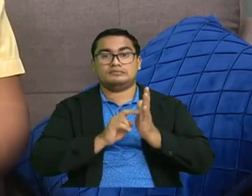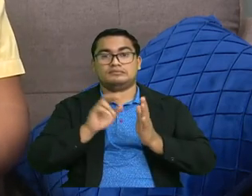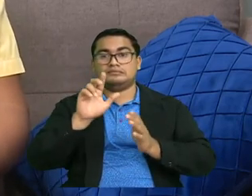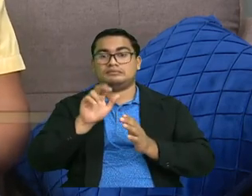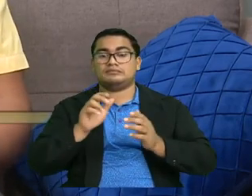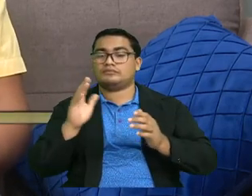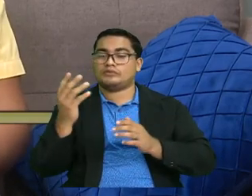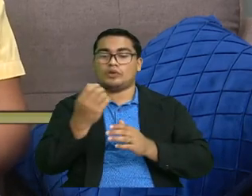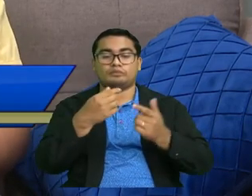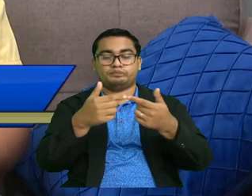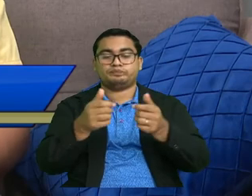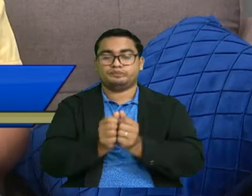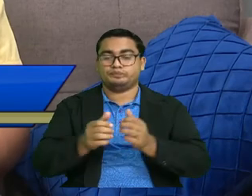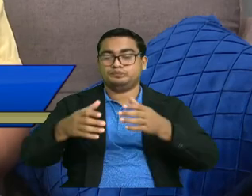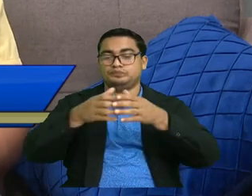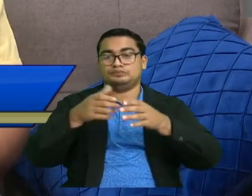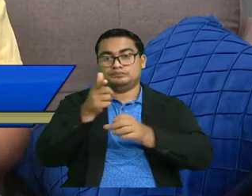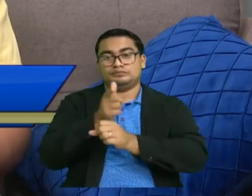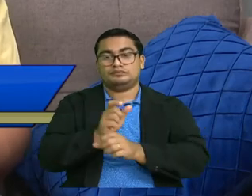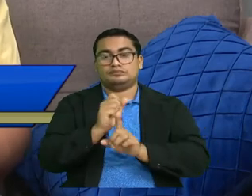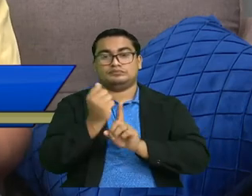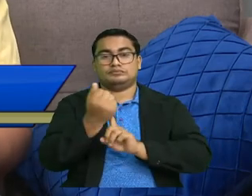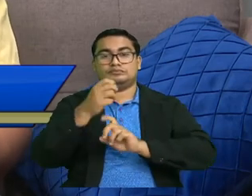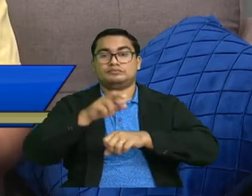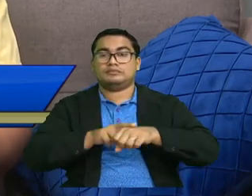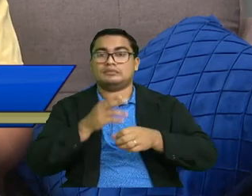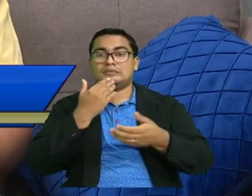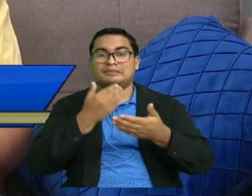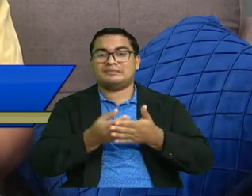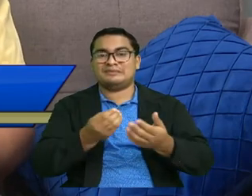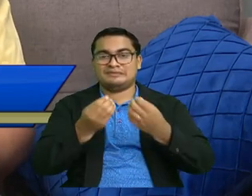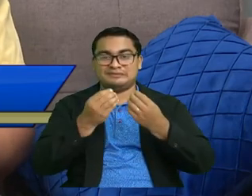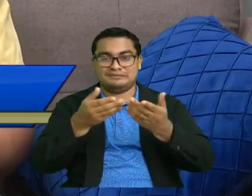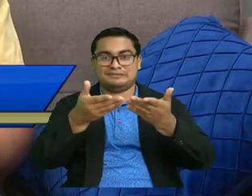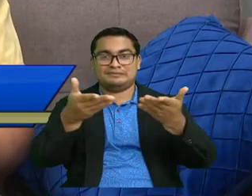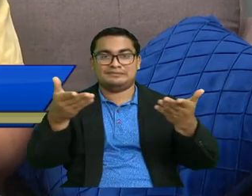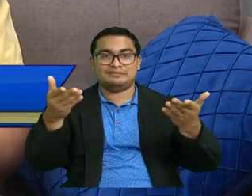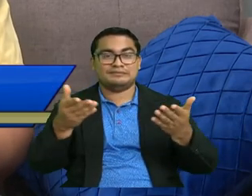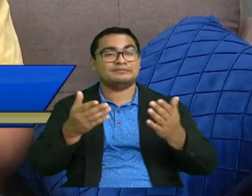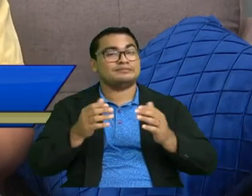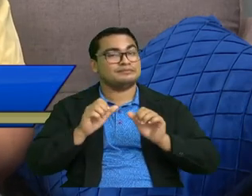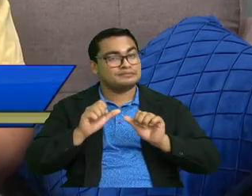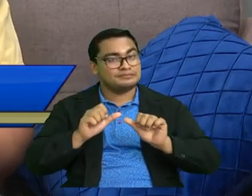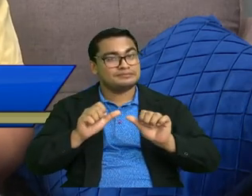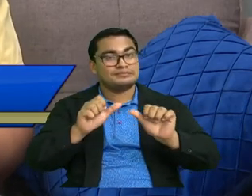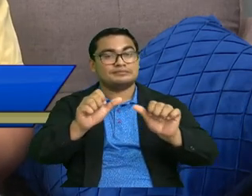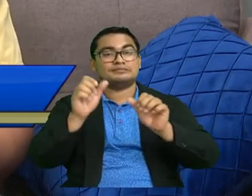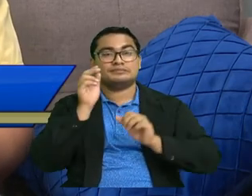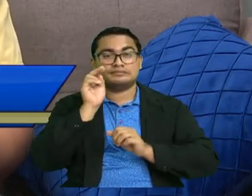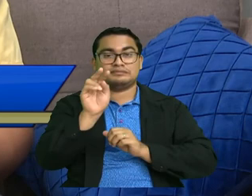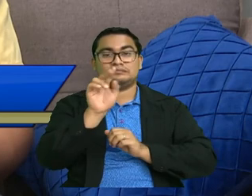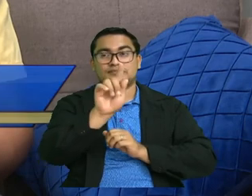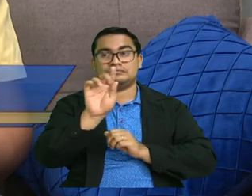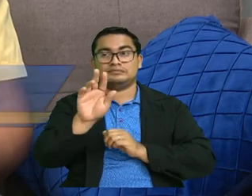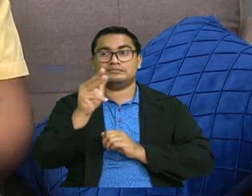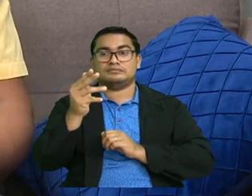equipo que hace posible la transmisión de su programa desde el Parlamento, le agradecemos su fiel compañía y le invitamos a que se quede en sintonía del canal